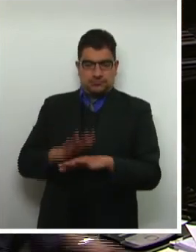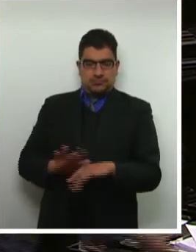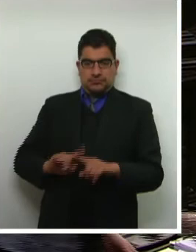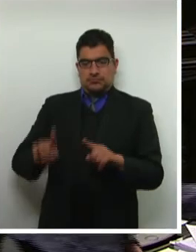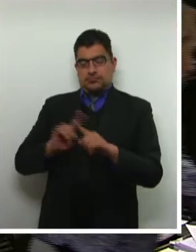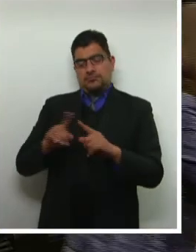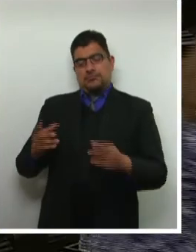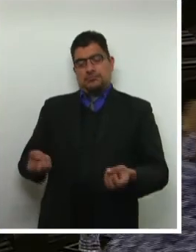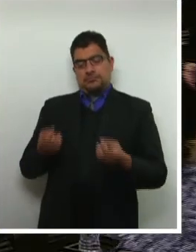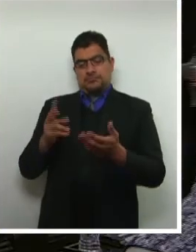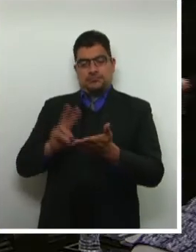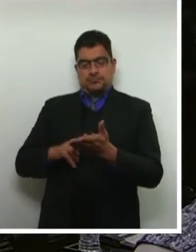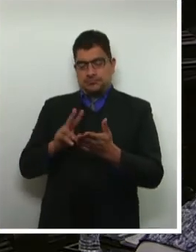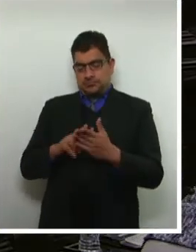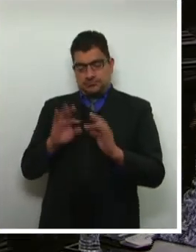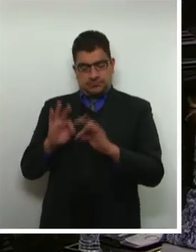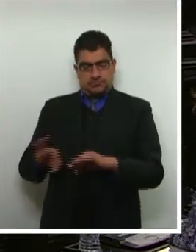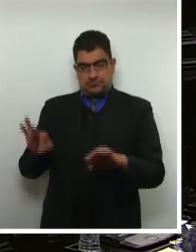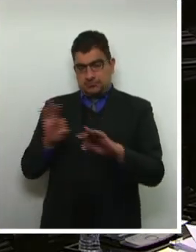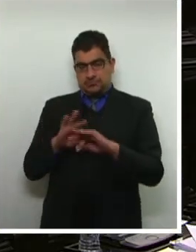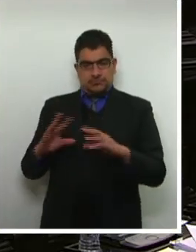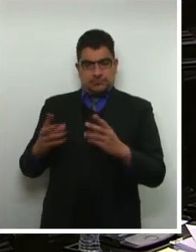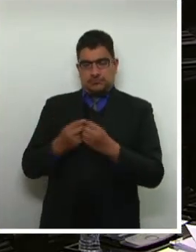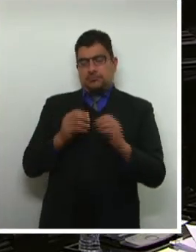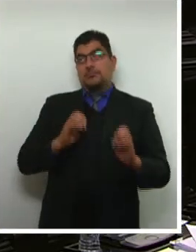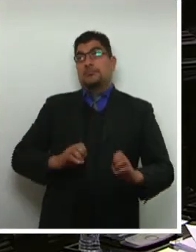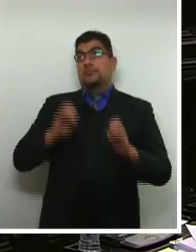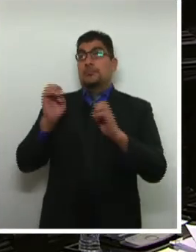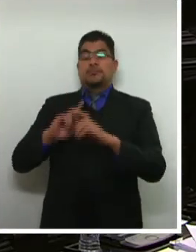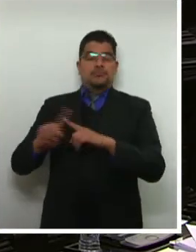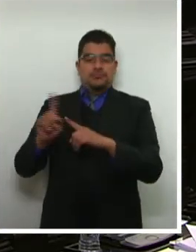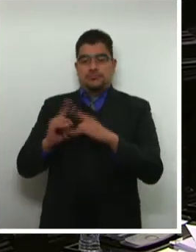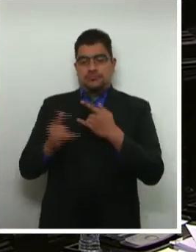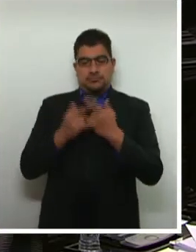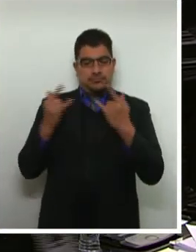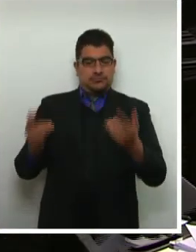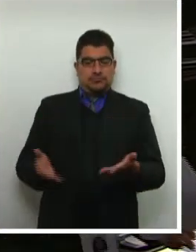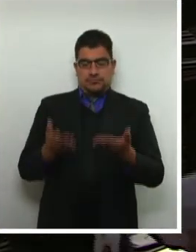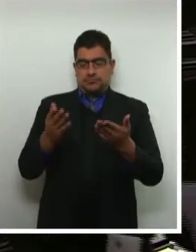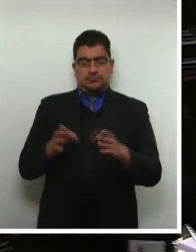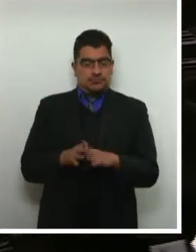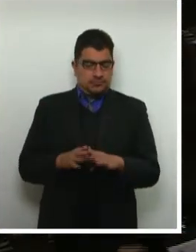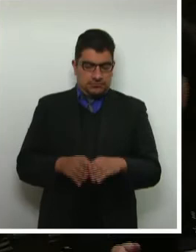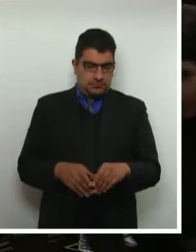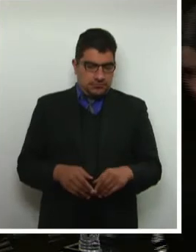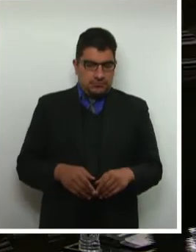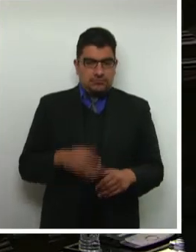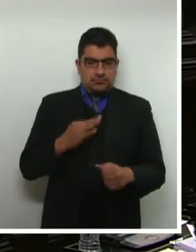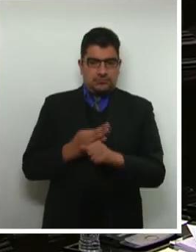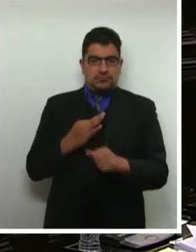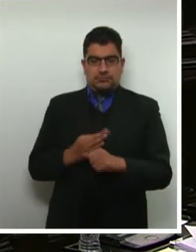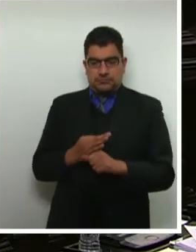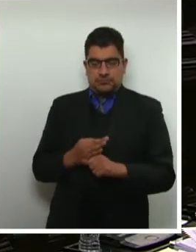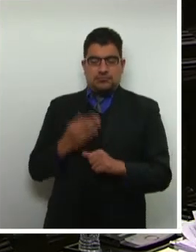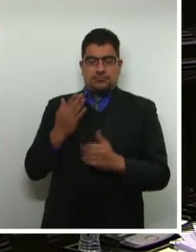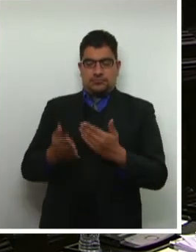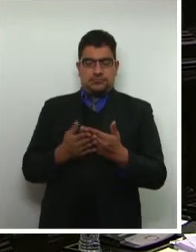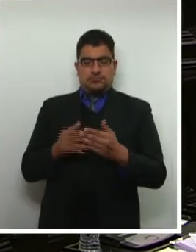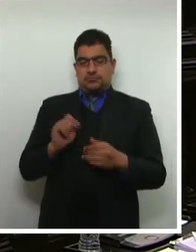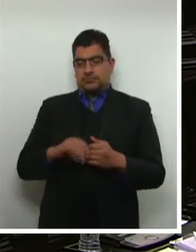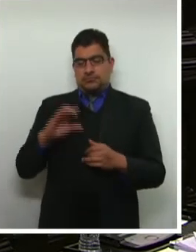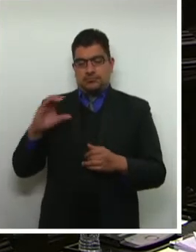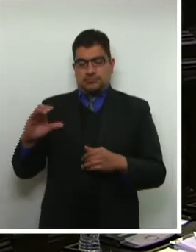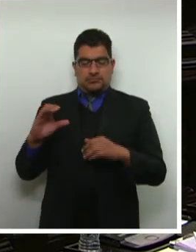y conservación de inmuebles y monumentos históricos. De acuerdo a lo establecido en su apartado